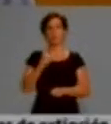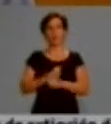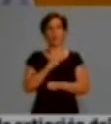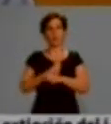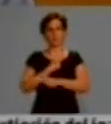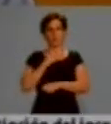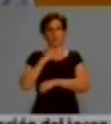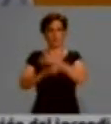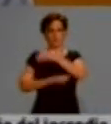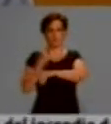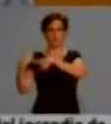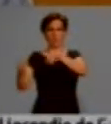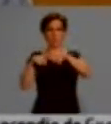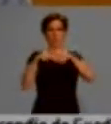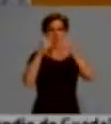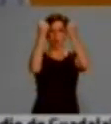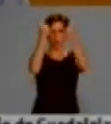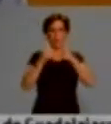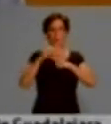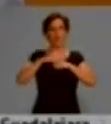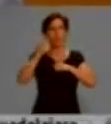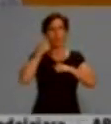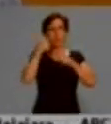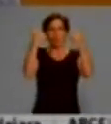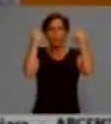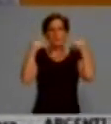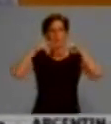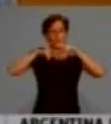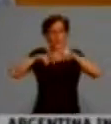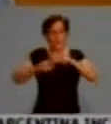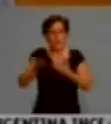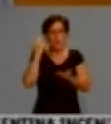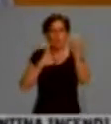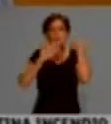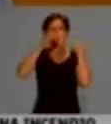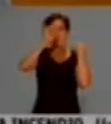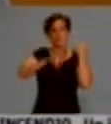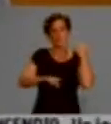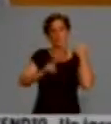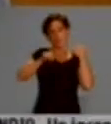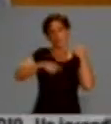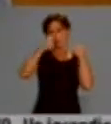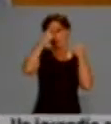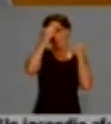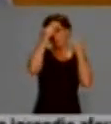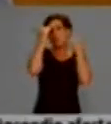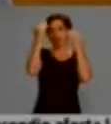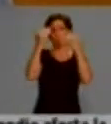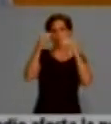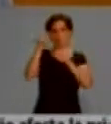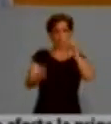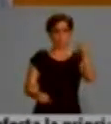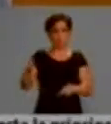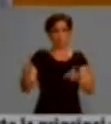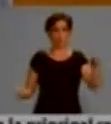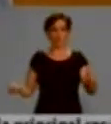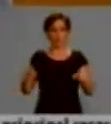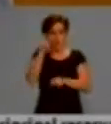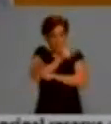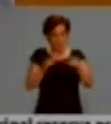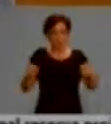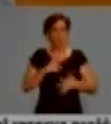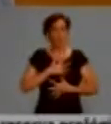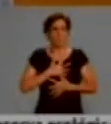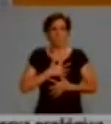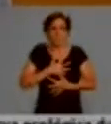las autoridades para dilucidar todo tipo de responsabilidades y, naturalmente, el recuerdo a las personas que con toda generosidad prestaron